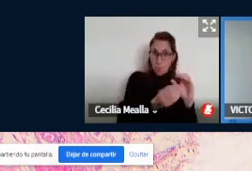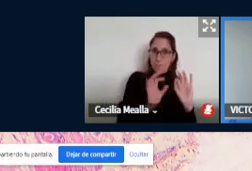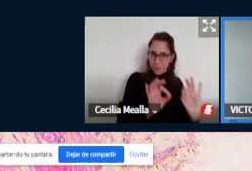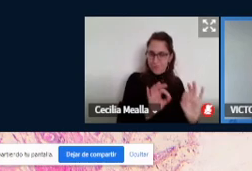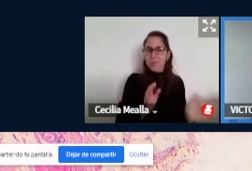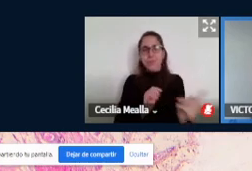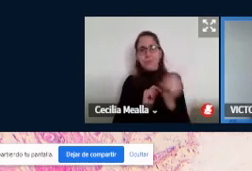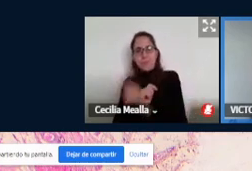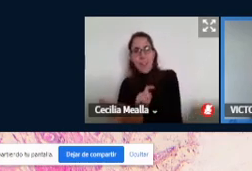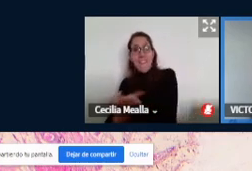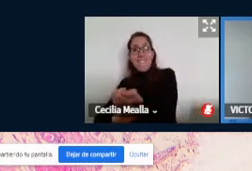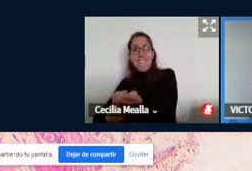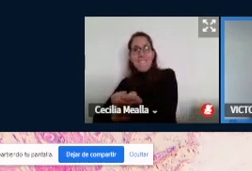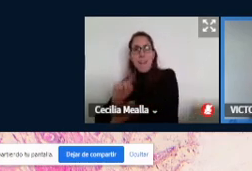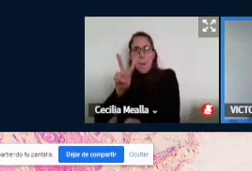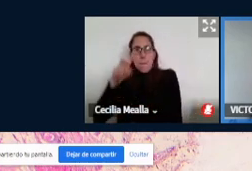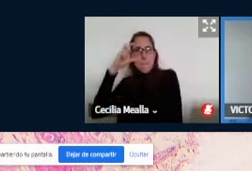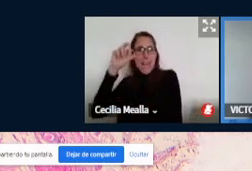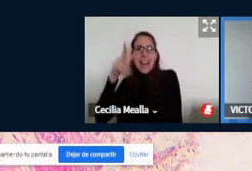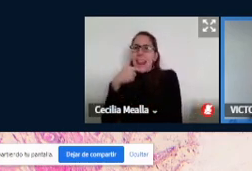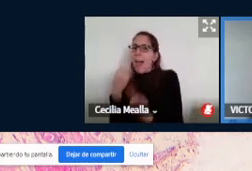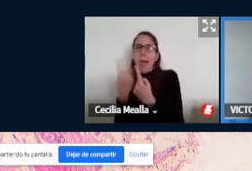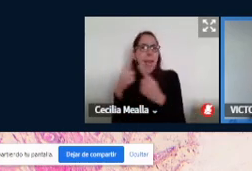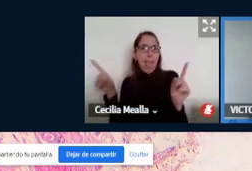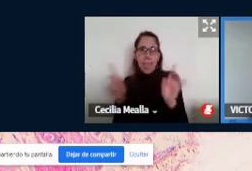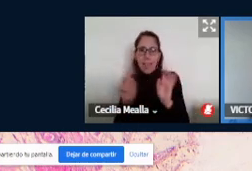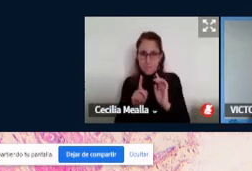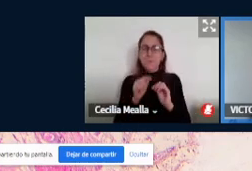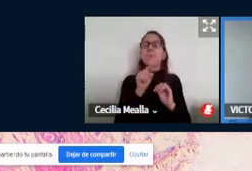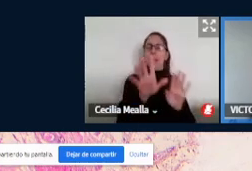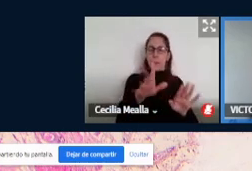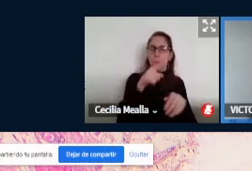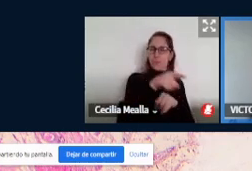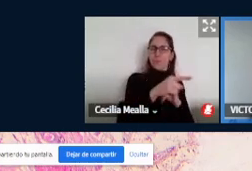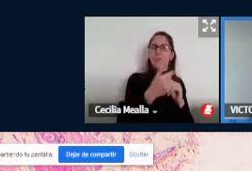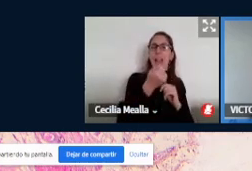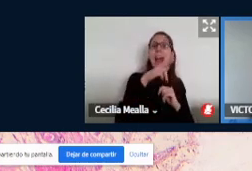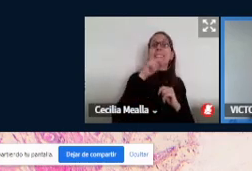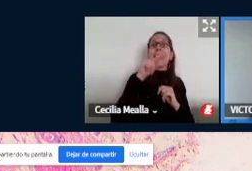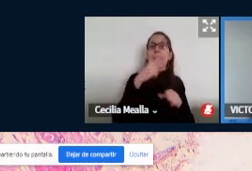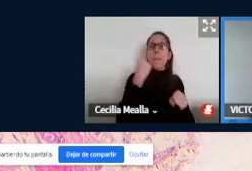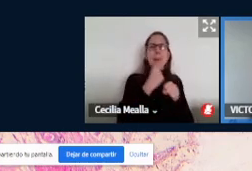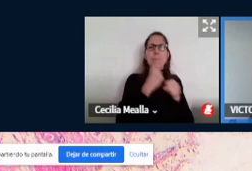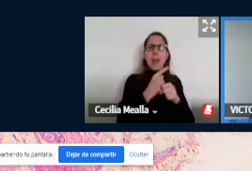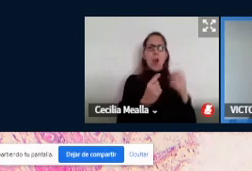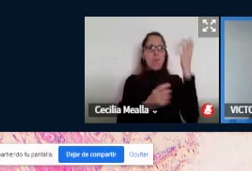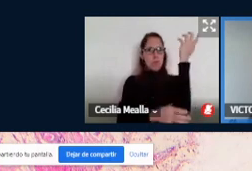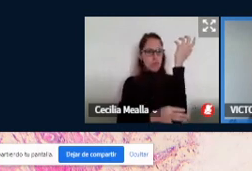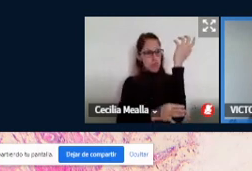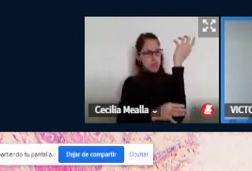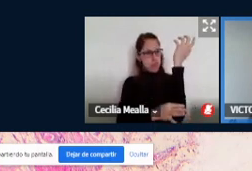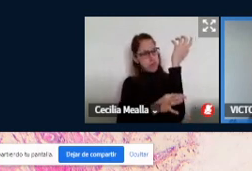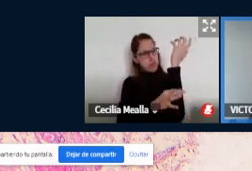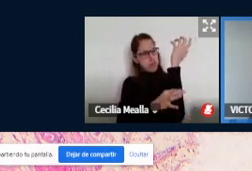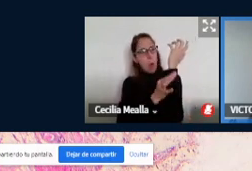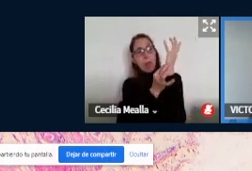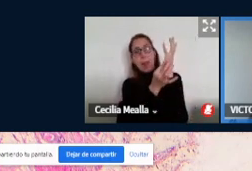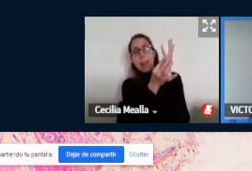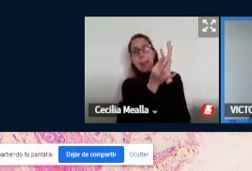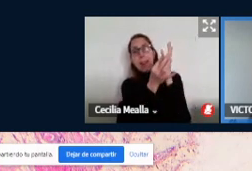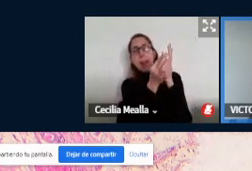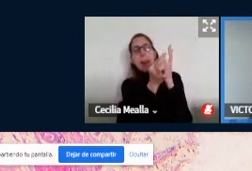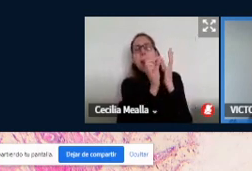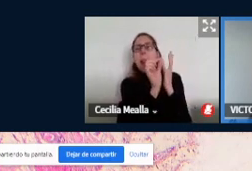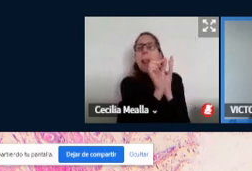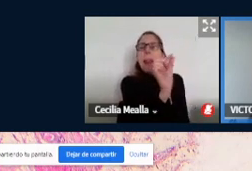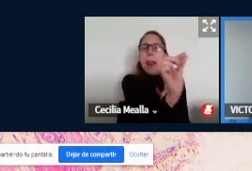La vena, a ver, esta arteria se fue dividiendo hasta llegar a capilares. De estos capilares empiezan las vénulas, cada vez más grandes, más grandes,